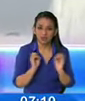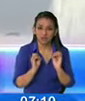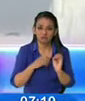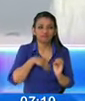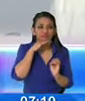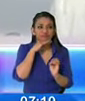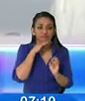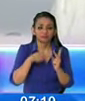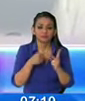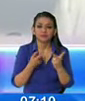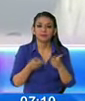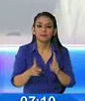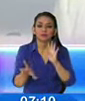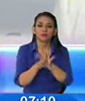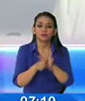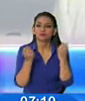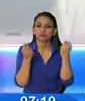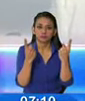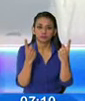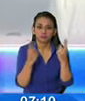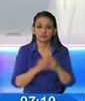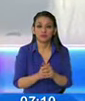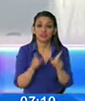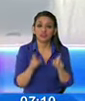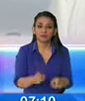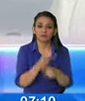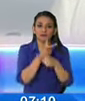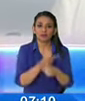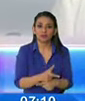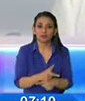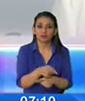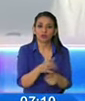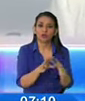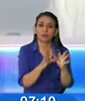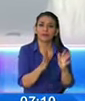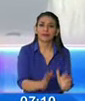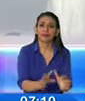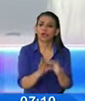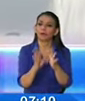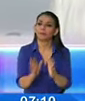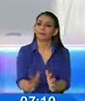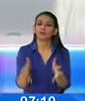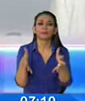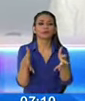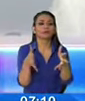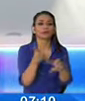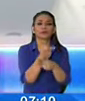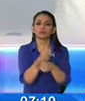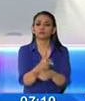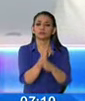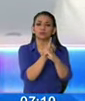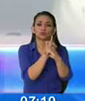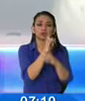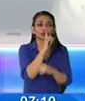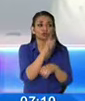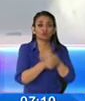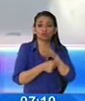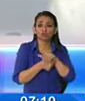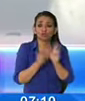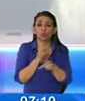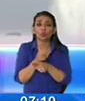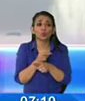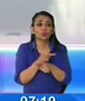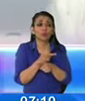cuerpo malentendido. Hay que proteger al compañero, a la compañera, a la institución, a la función